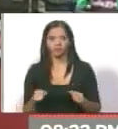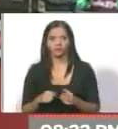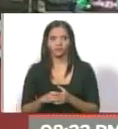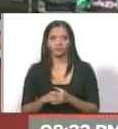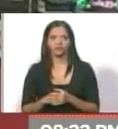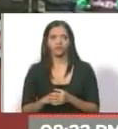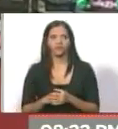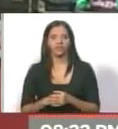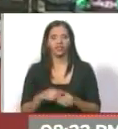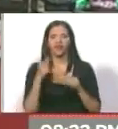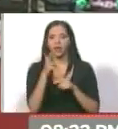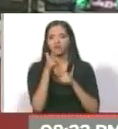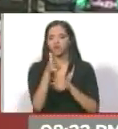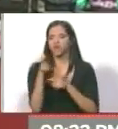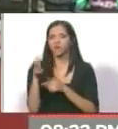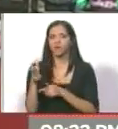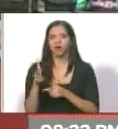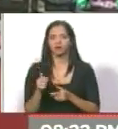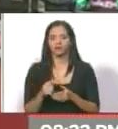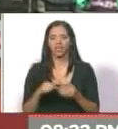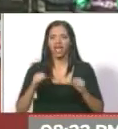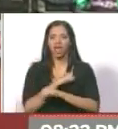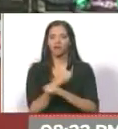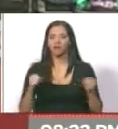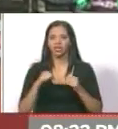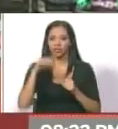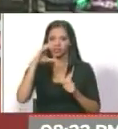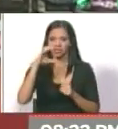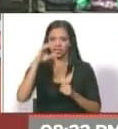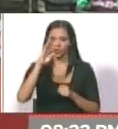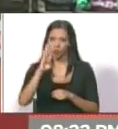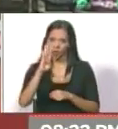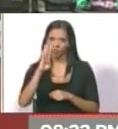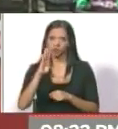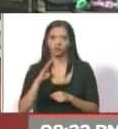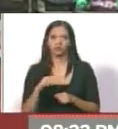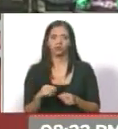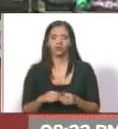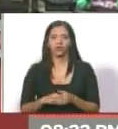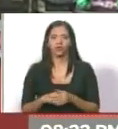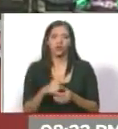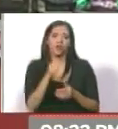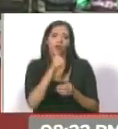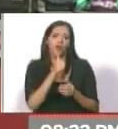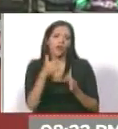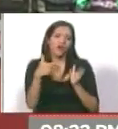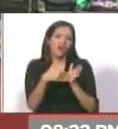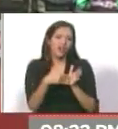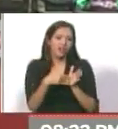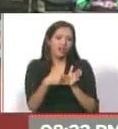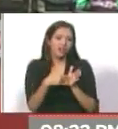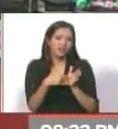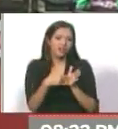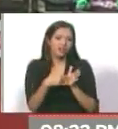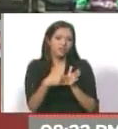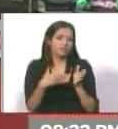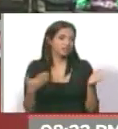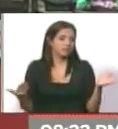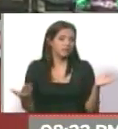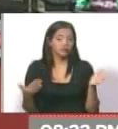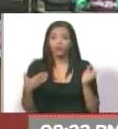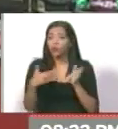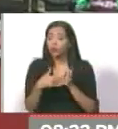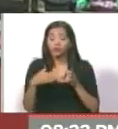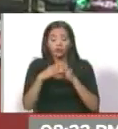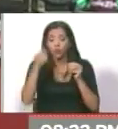poner ametralladoras, explosivos C4. ¿Contra quién es eso? Contra todo el